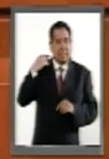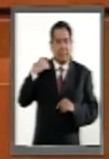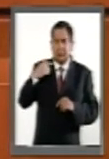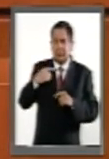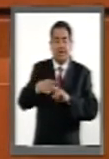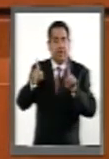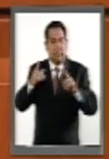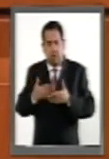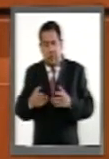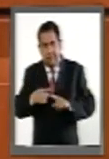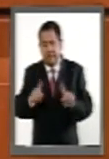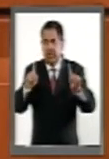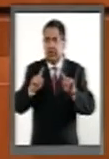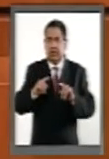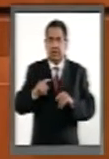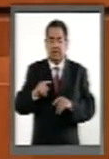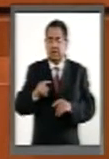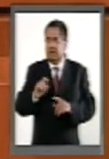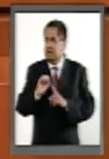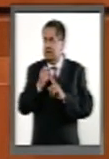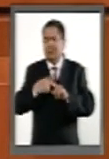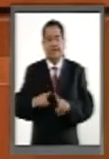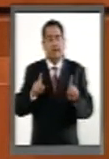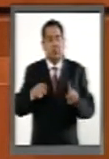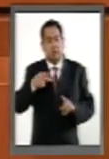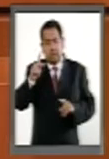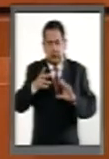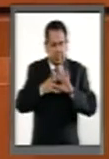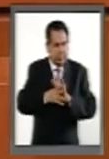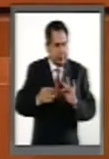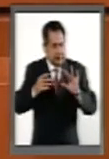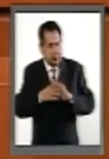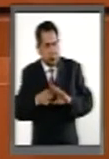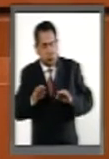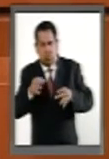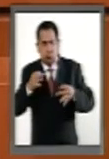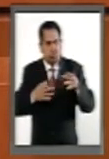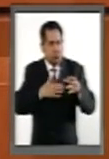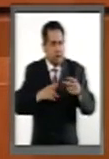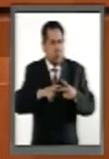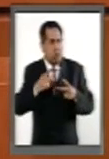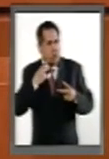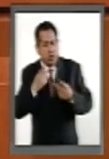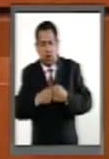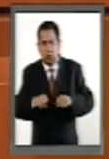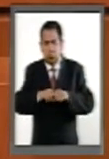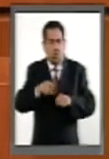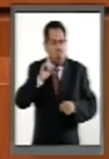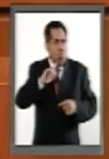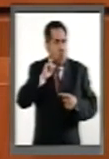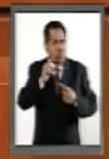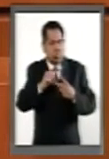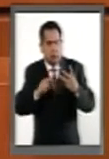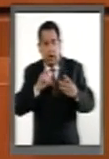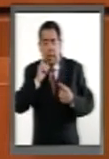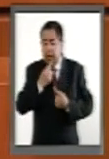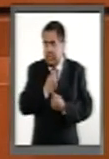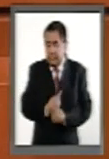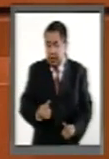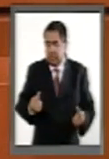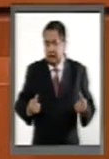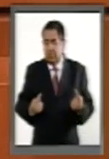retos. Sin embargo, el análisis de la situación jurídica, política y social de las mujeres y de las niñas